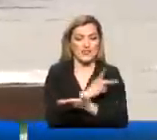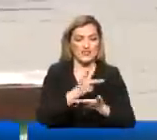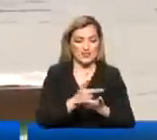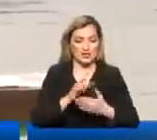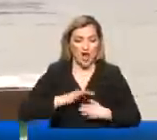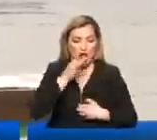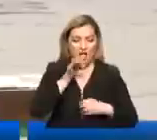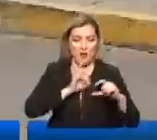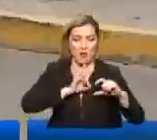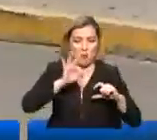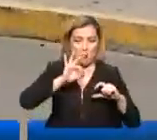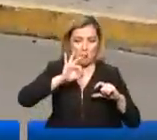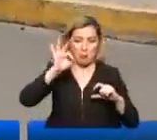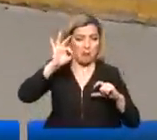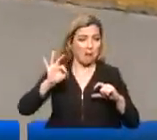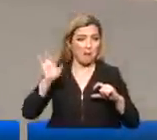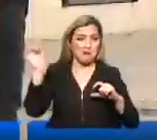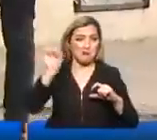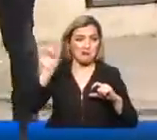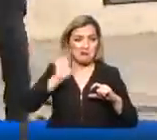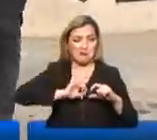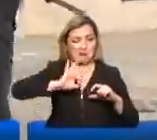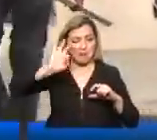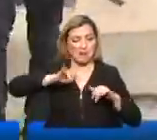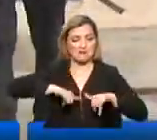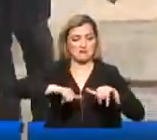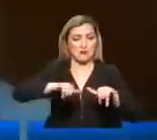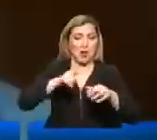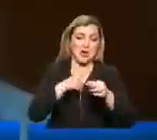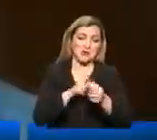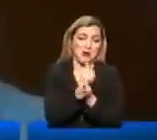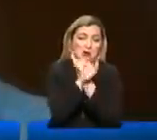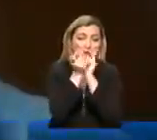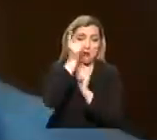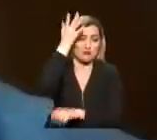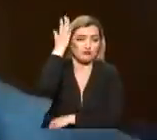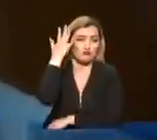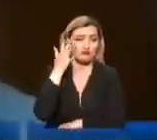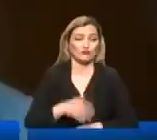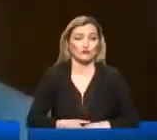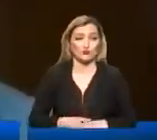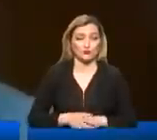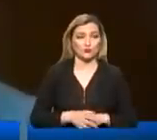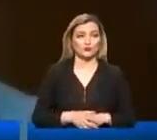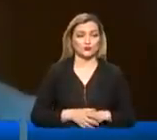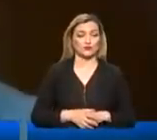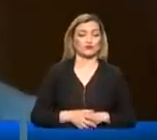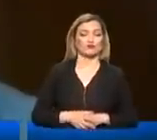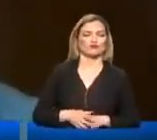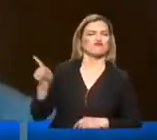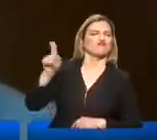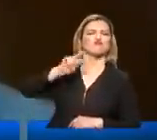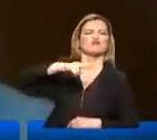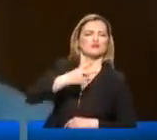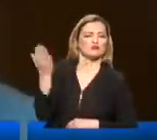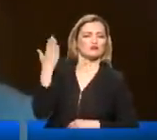Pichincha, Quito está preparado para avanzar al color amarillo. Si la ciudadanía, si la